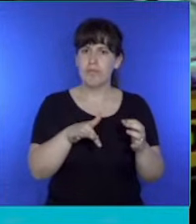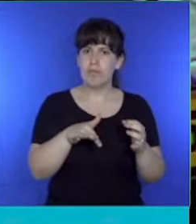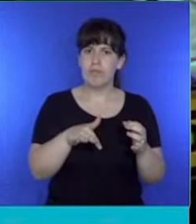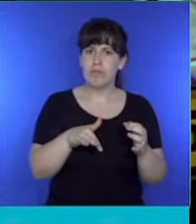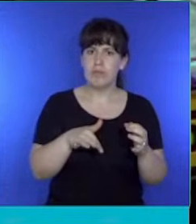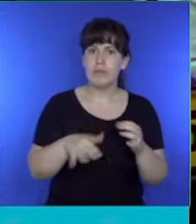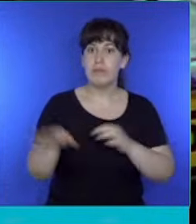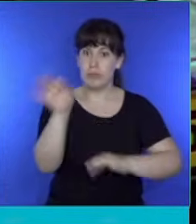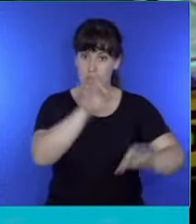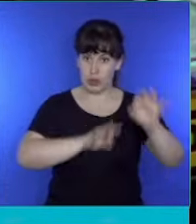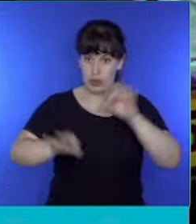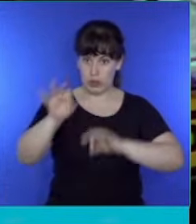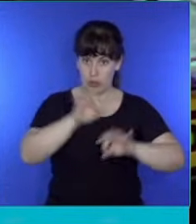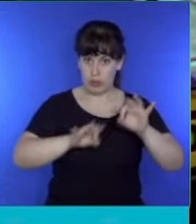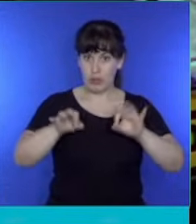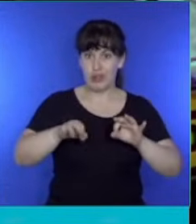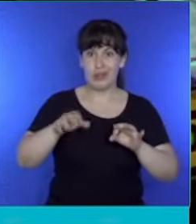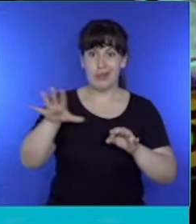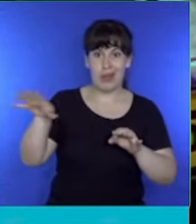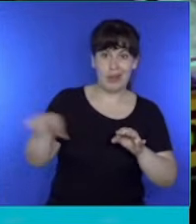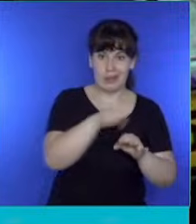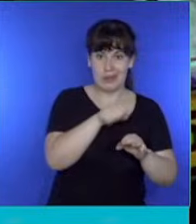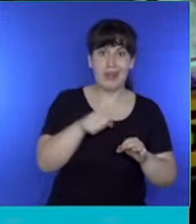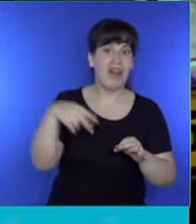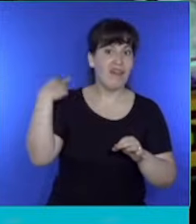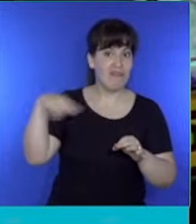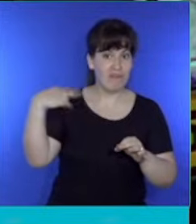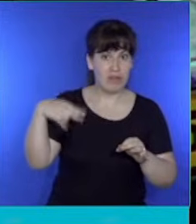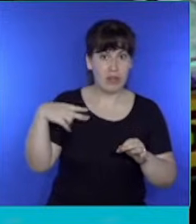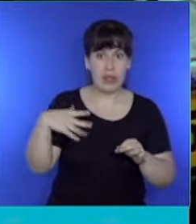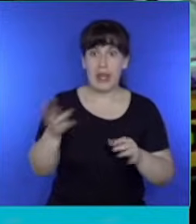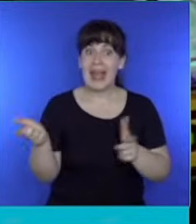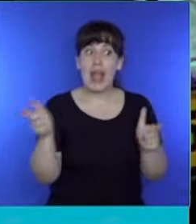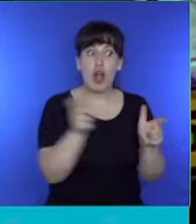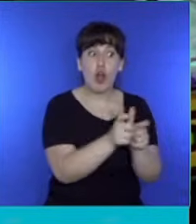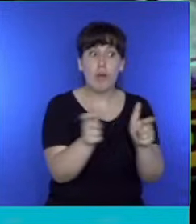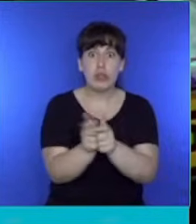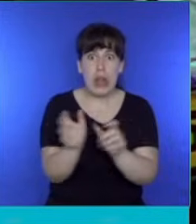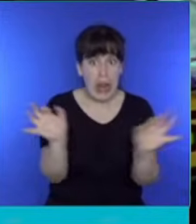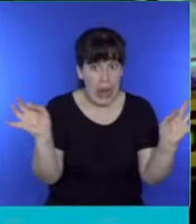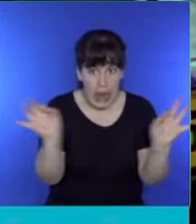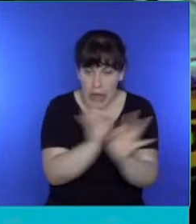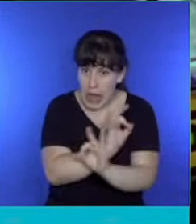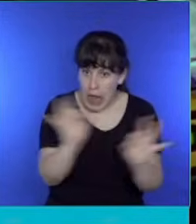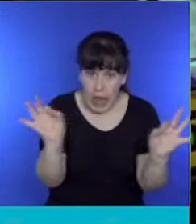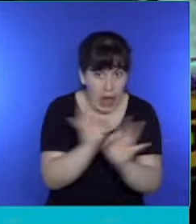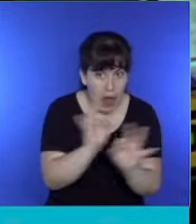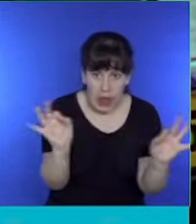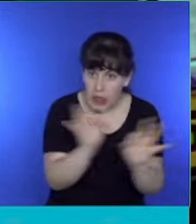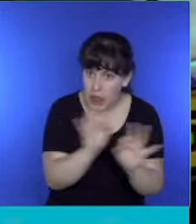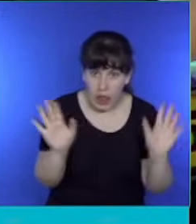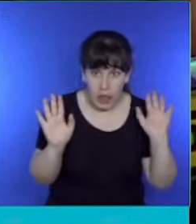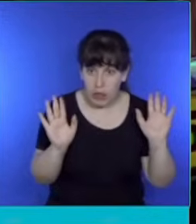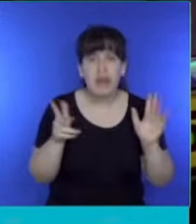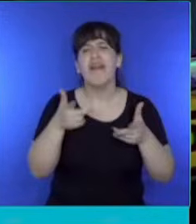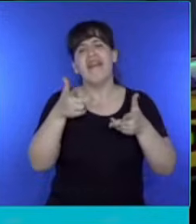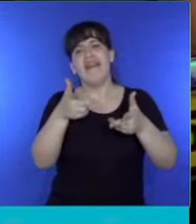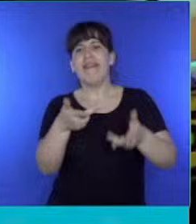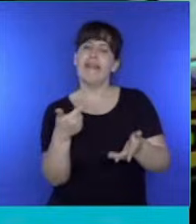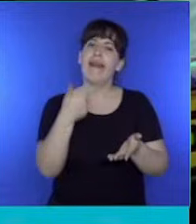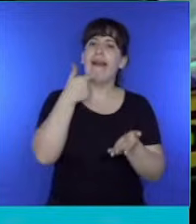El proyecto que había traído Vidal, que no pasó por ninguna comisión, tanto que decían que el